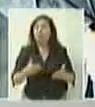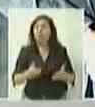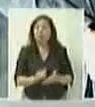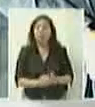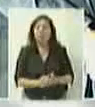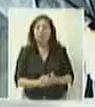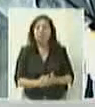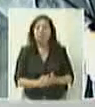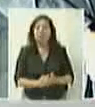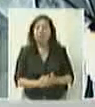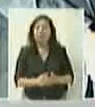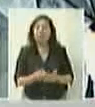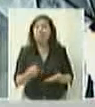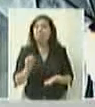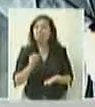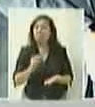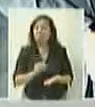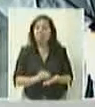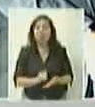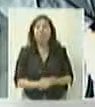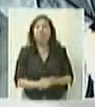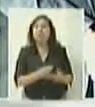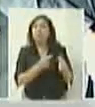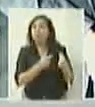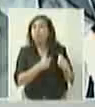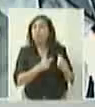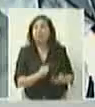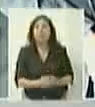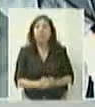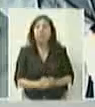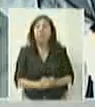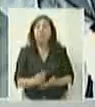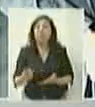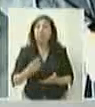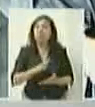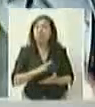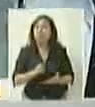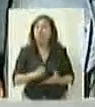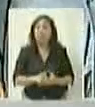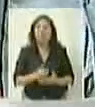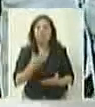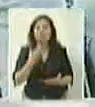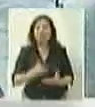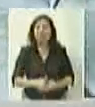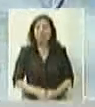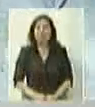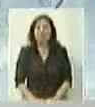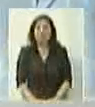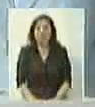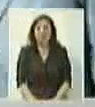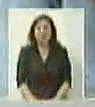pasados, el manejo mucho más imparcial y responsable y al servicio del Estado. Muchas gracias.